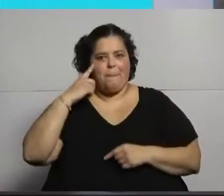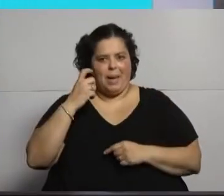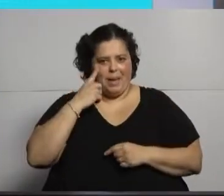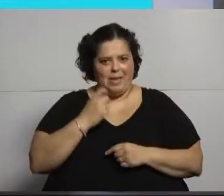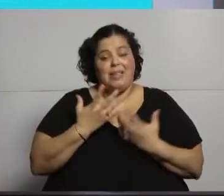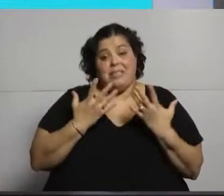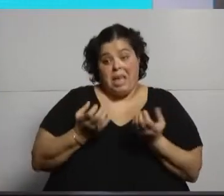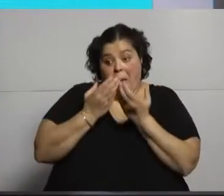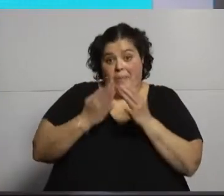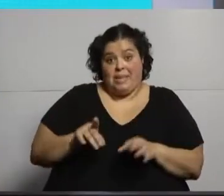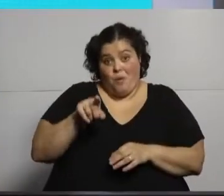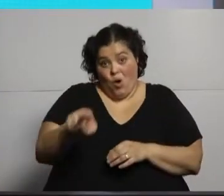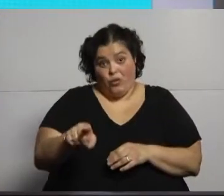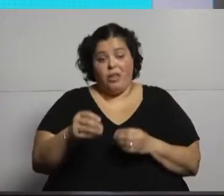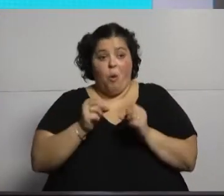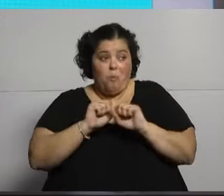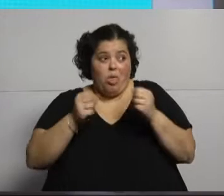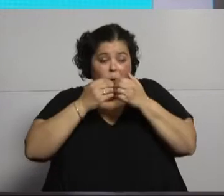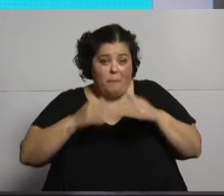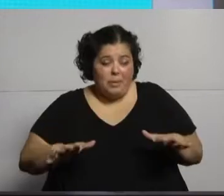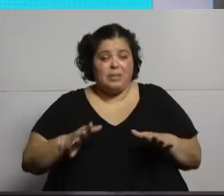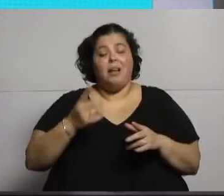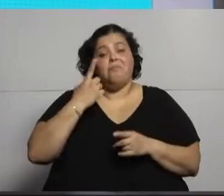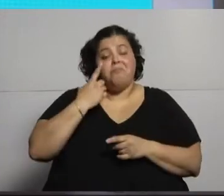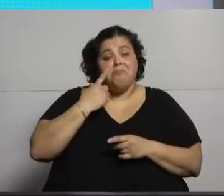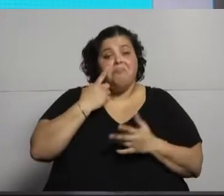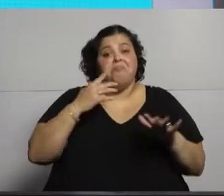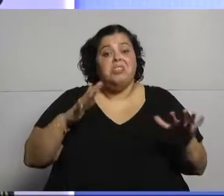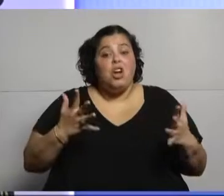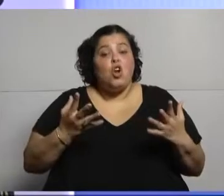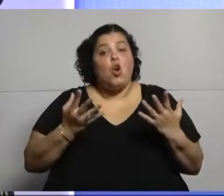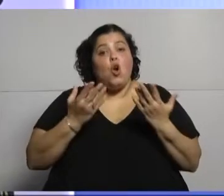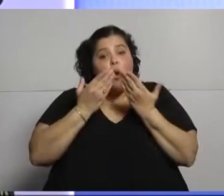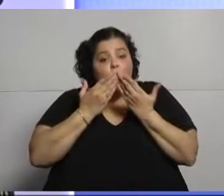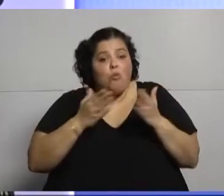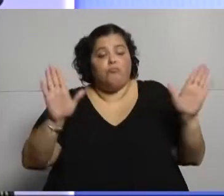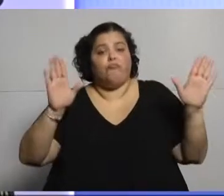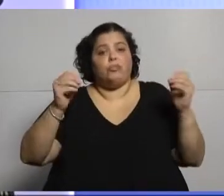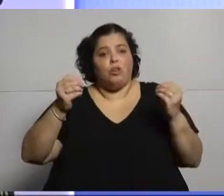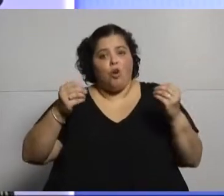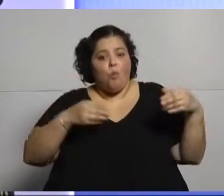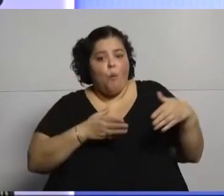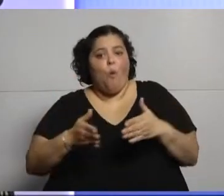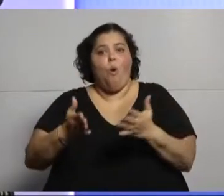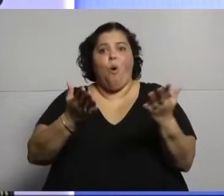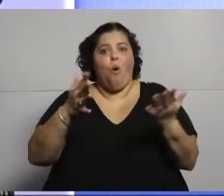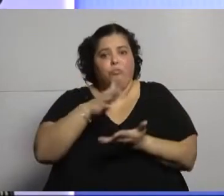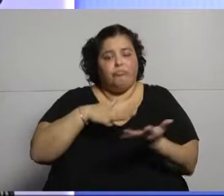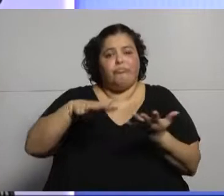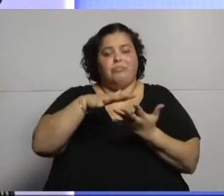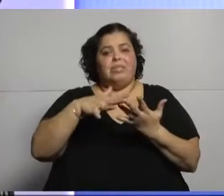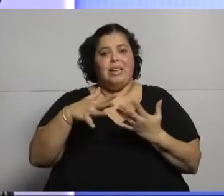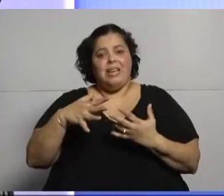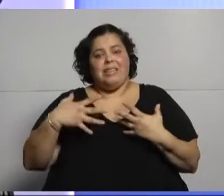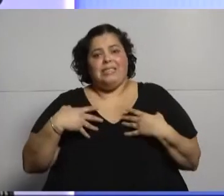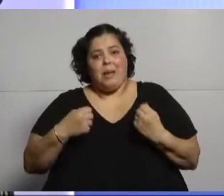contanos un poco allá en la altura en La Paz, cómo brindaron cómo pudieron transitar o cómo van transitando esta pandemia y cómo